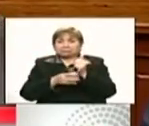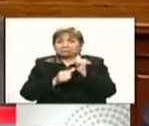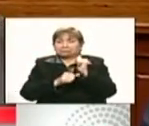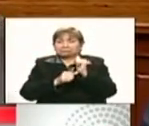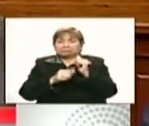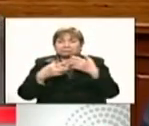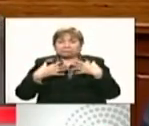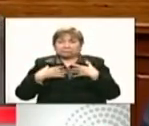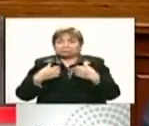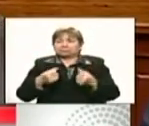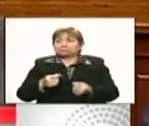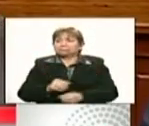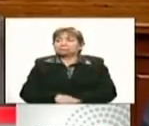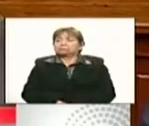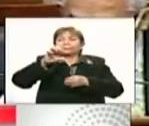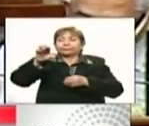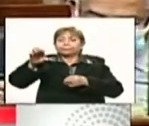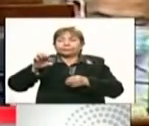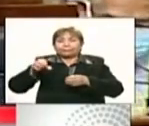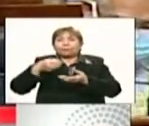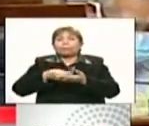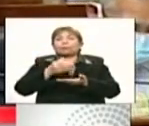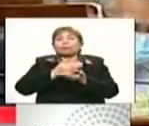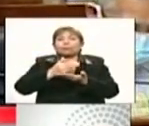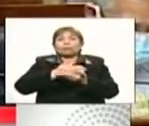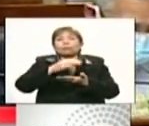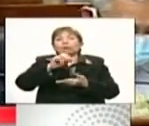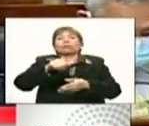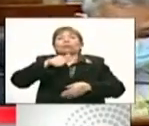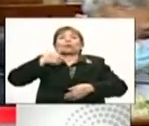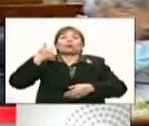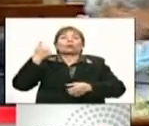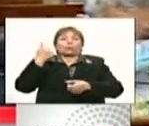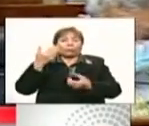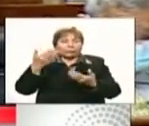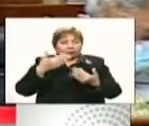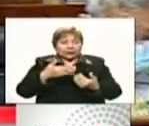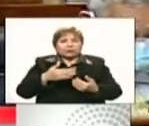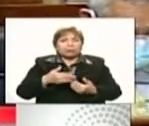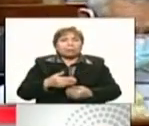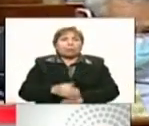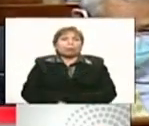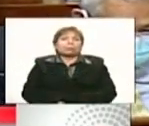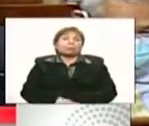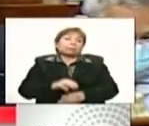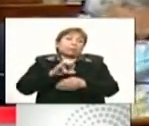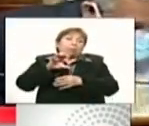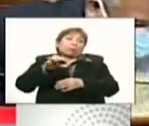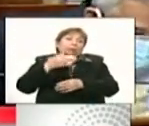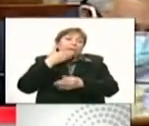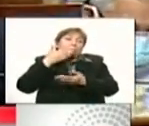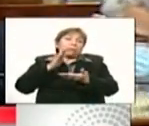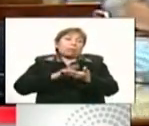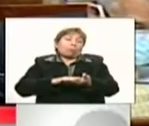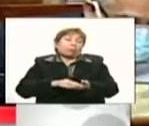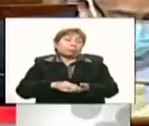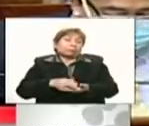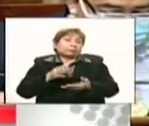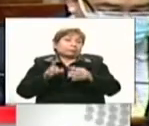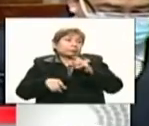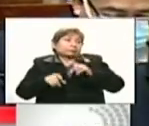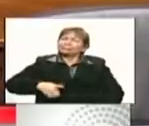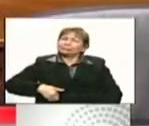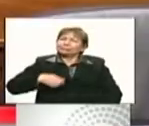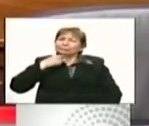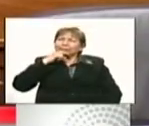130, para poder proceder a hacer un referéndum, porque hay que reformar la Constitución, sí, para que se